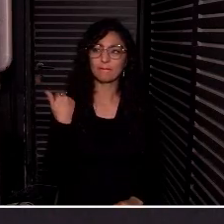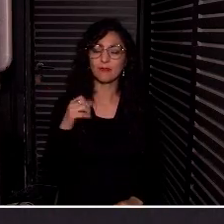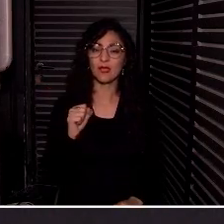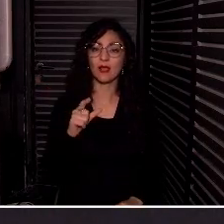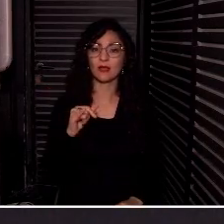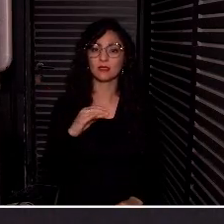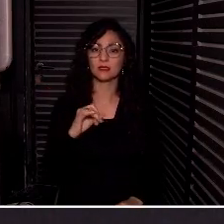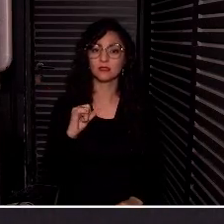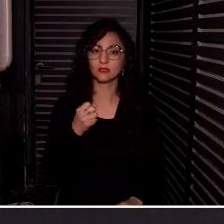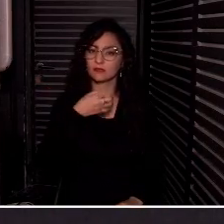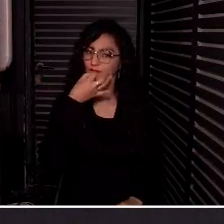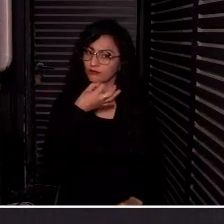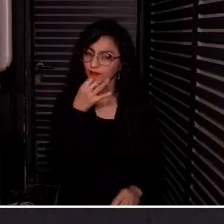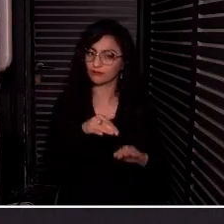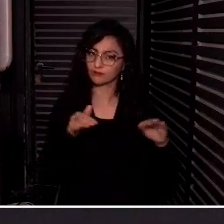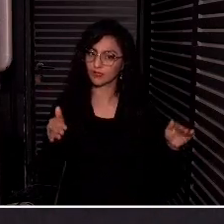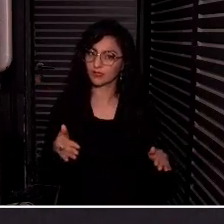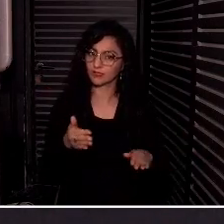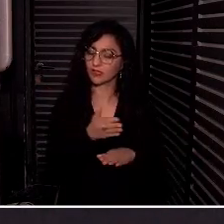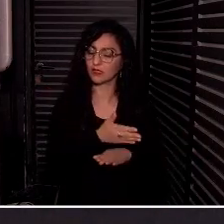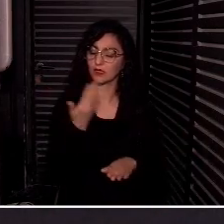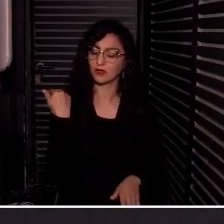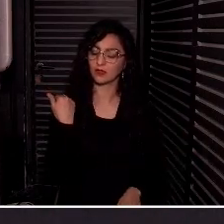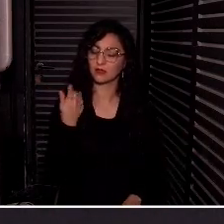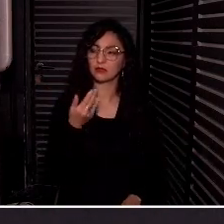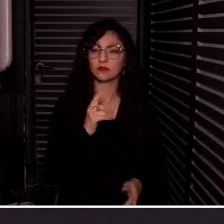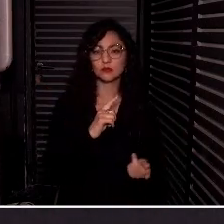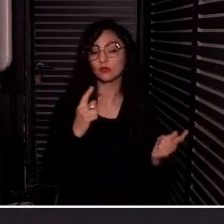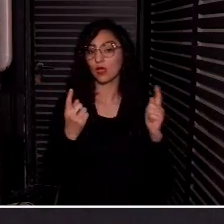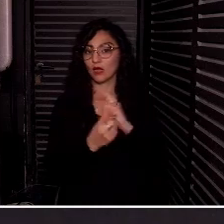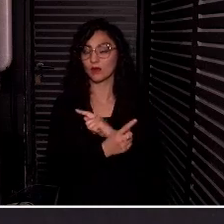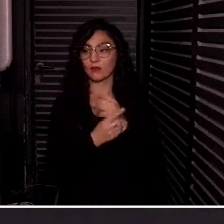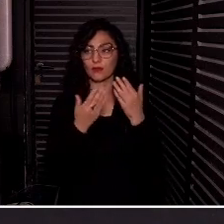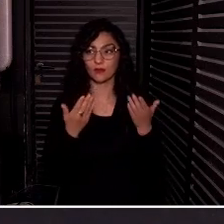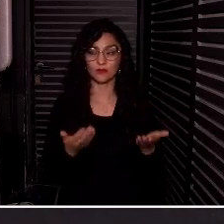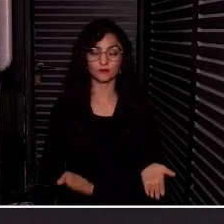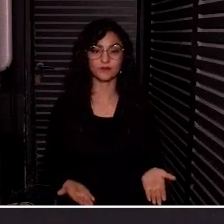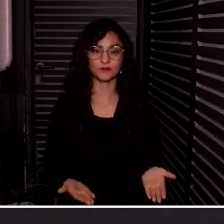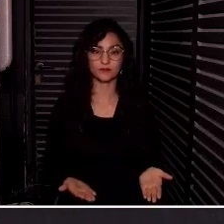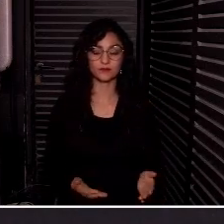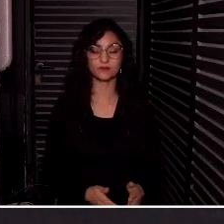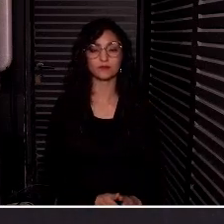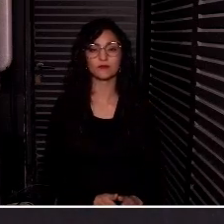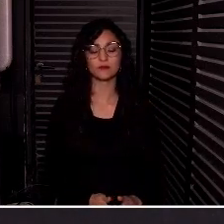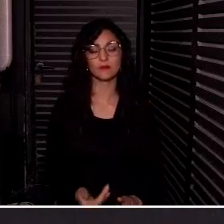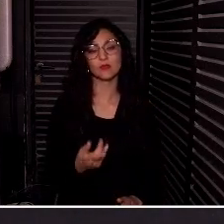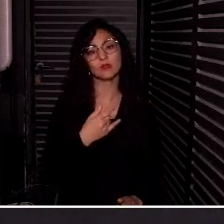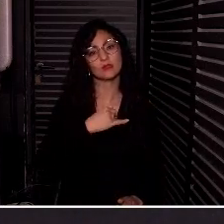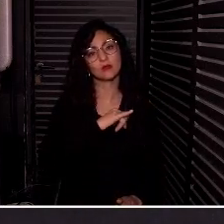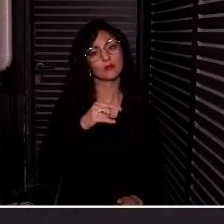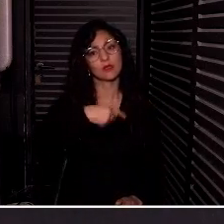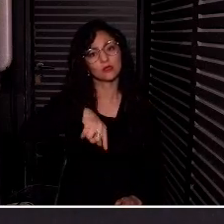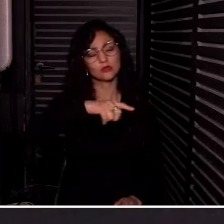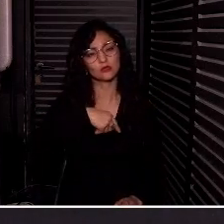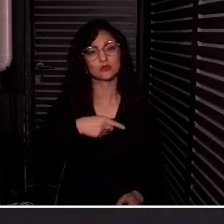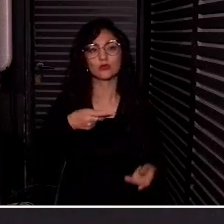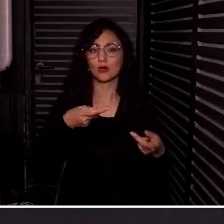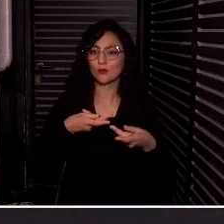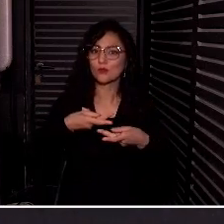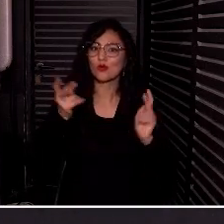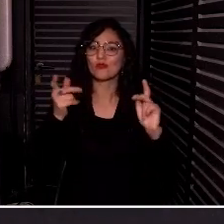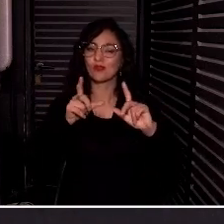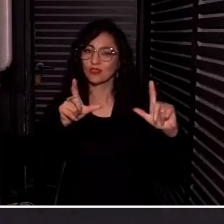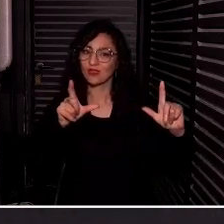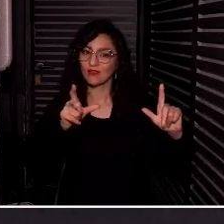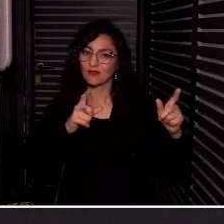anterior eh cambió ostensiblemente eh Y pasamos una televisión comercial con una televisión pública sin